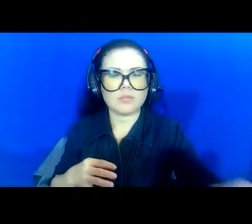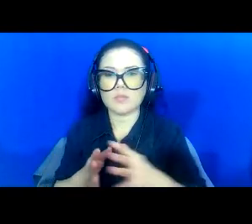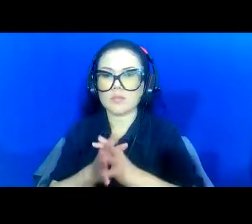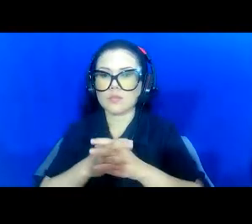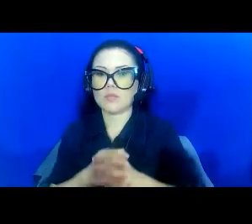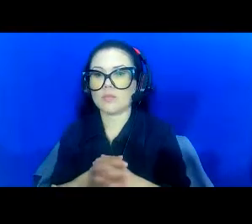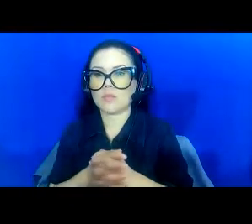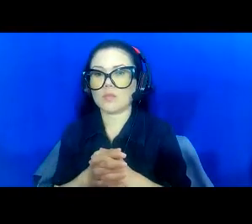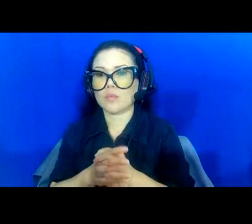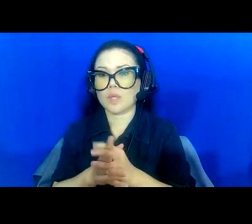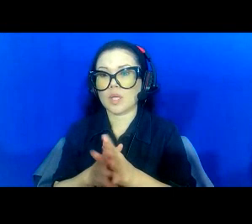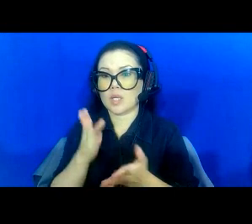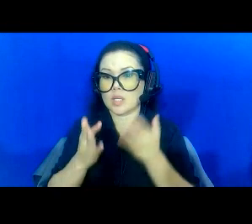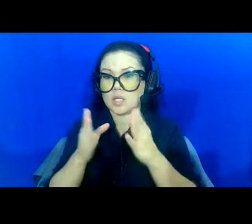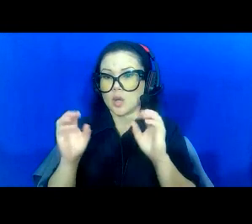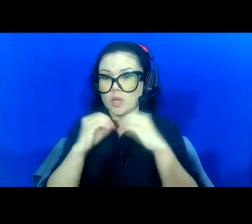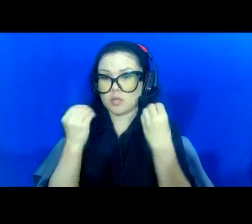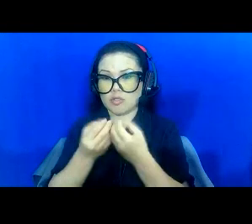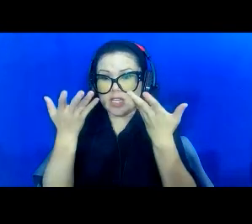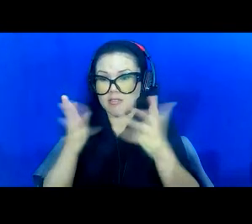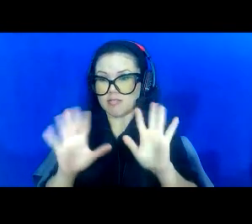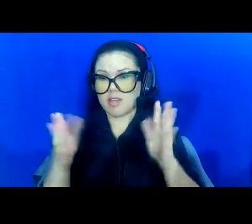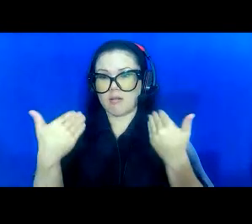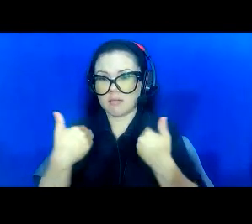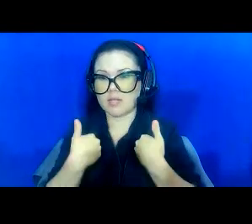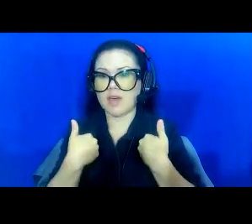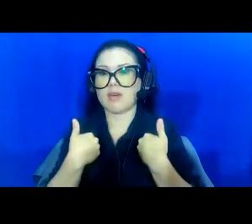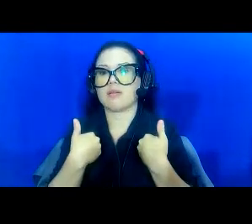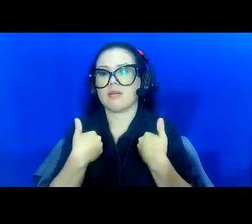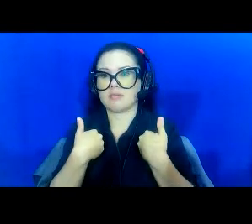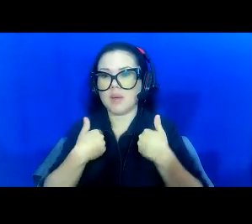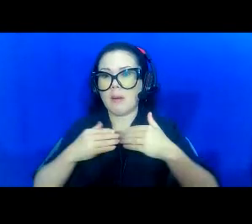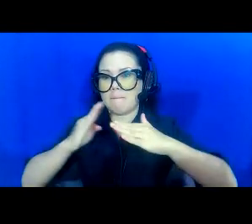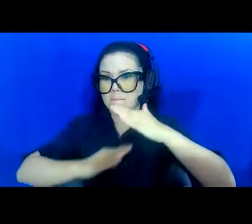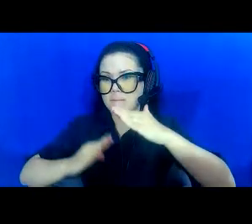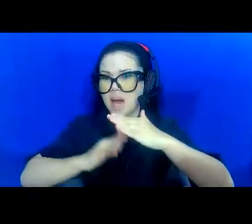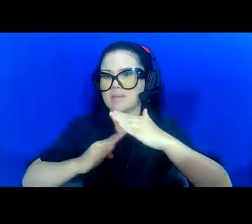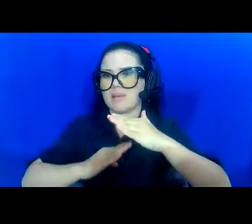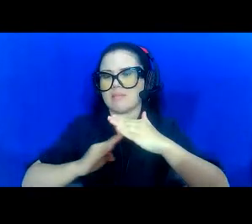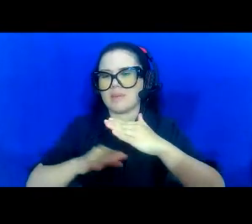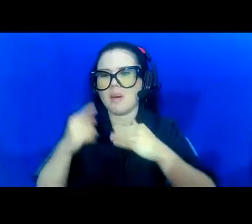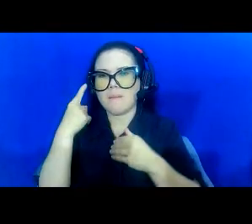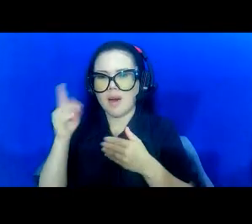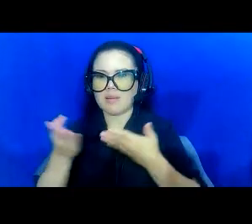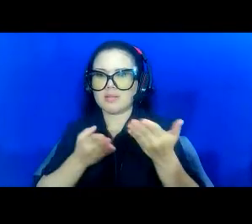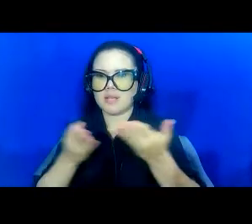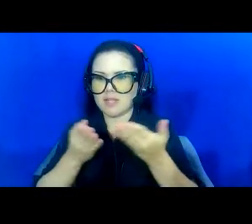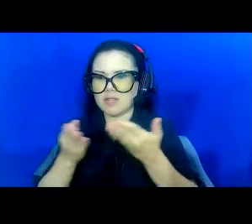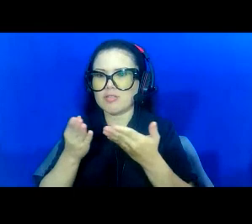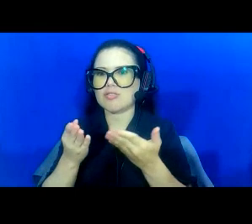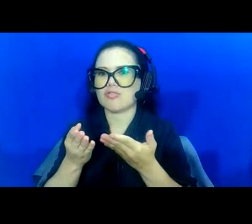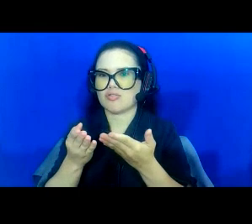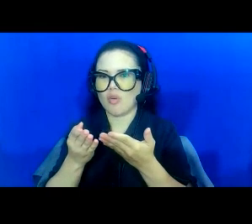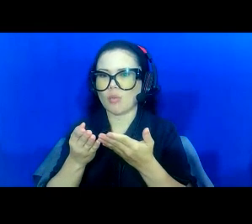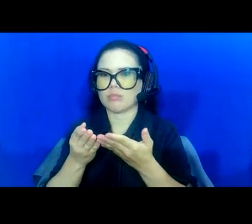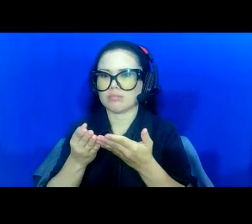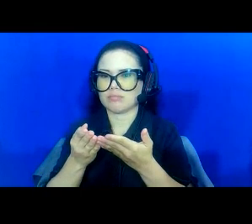tienen la infraestructura para dar el servicio que no puede dar el municipio. Claro está, yo sí